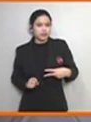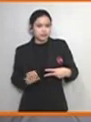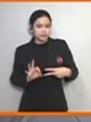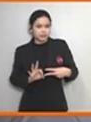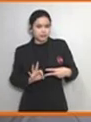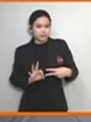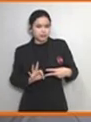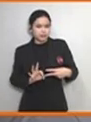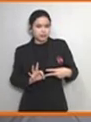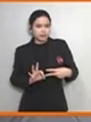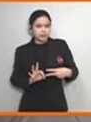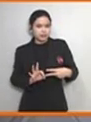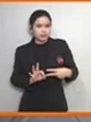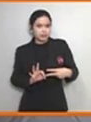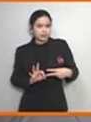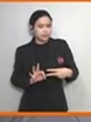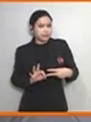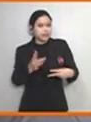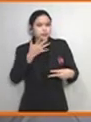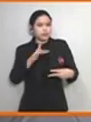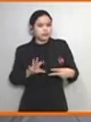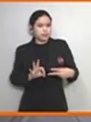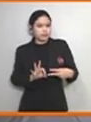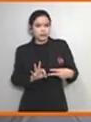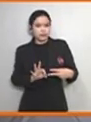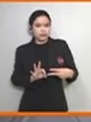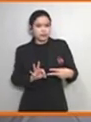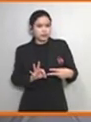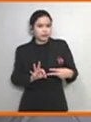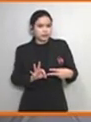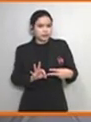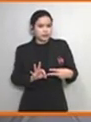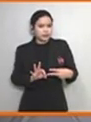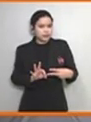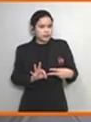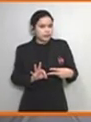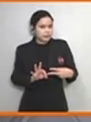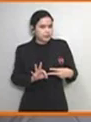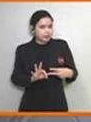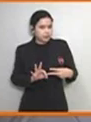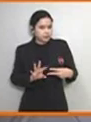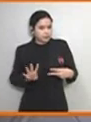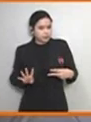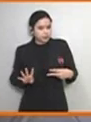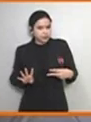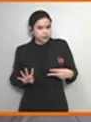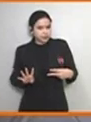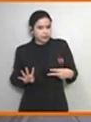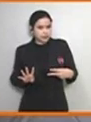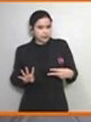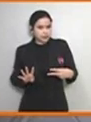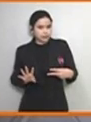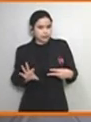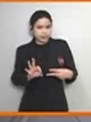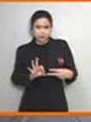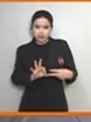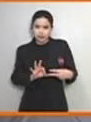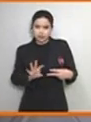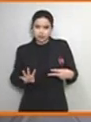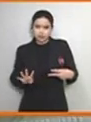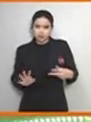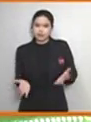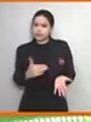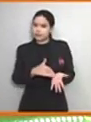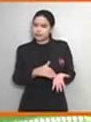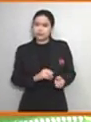9. Segundo dígito, suerte, porque este es el 4. Segundo número ganador es el 94.